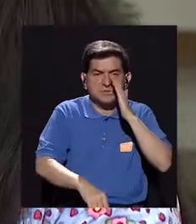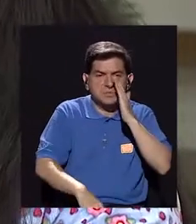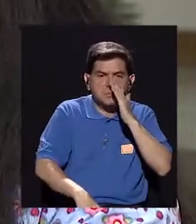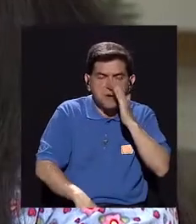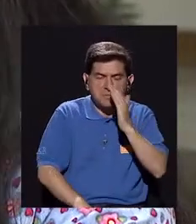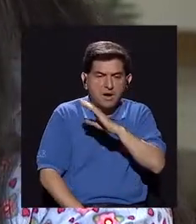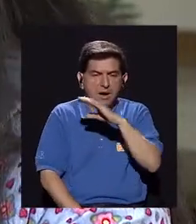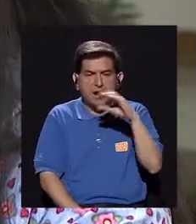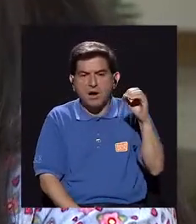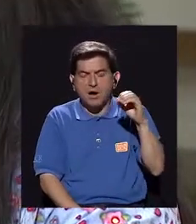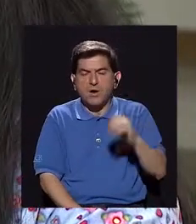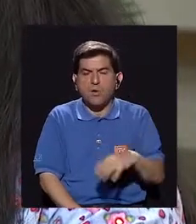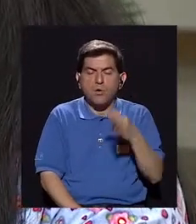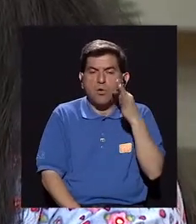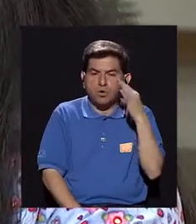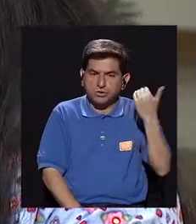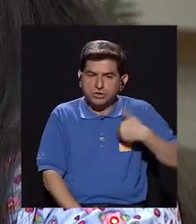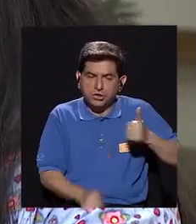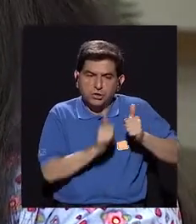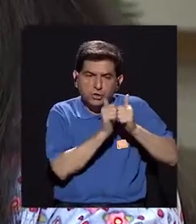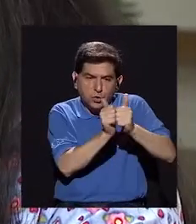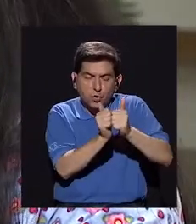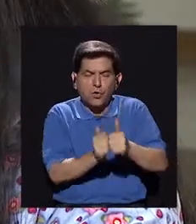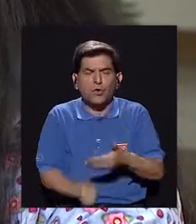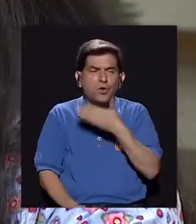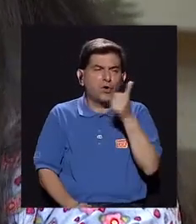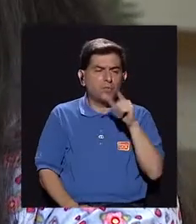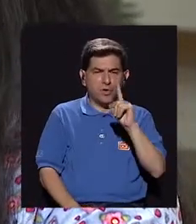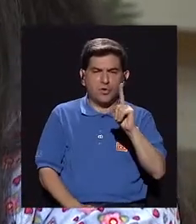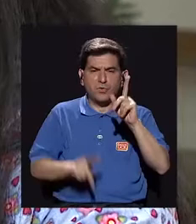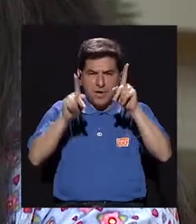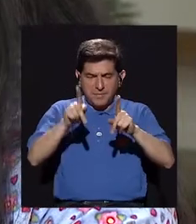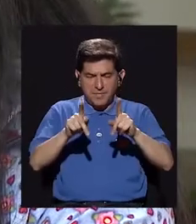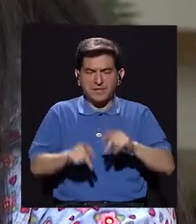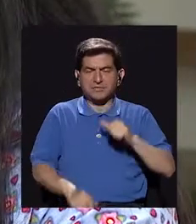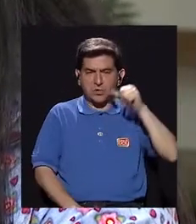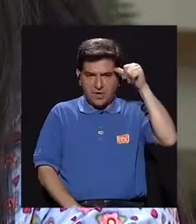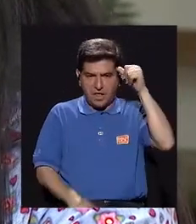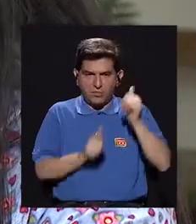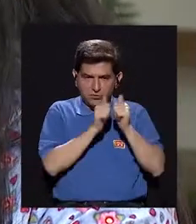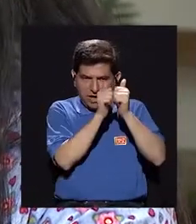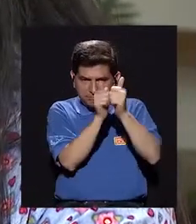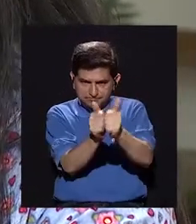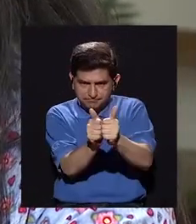la mamá, va el tío. Lo ideal es que vaya acompañado